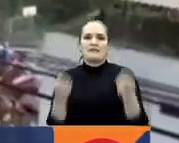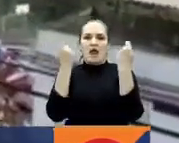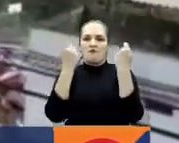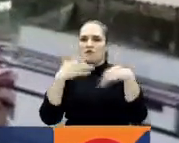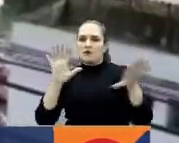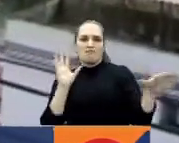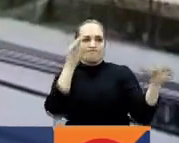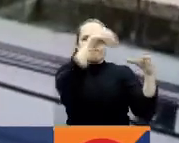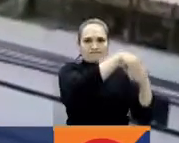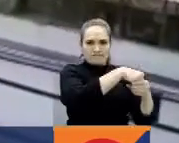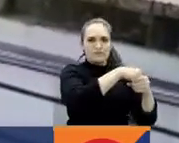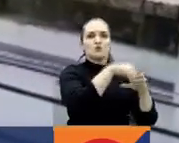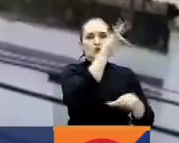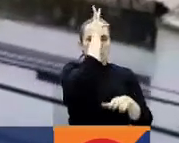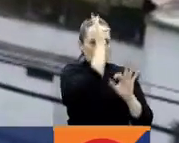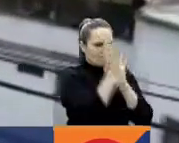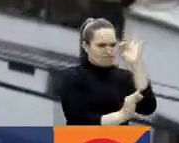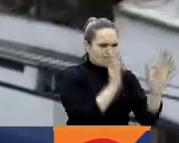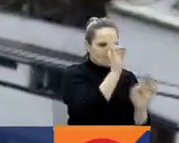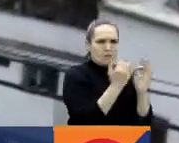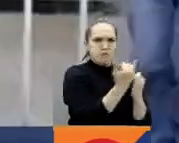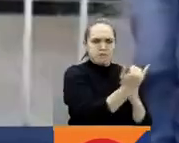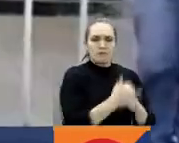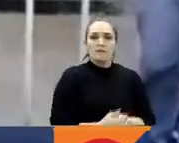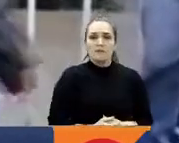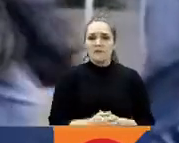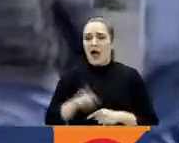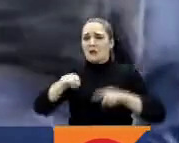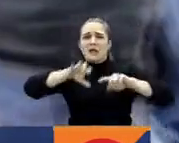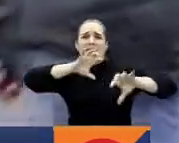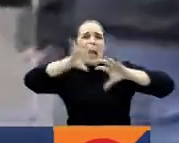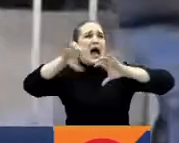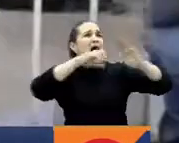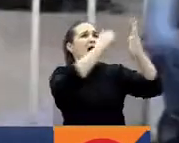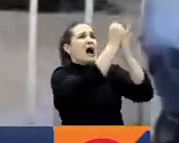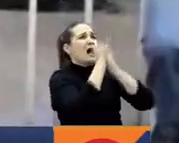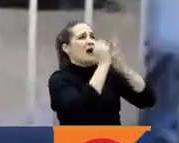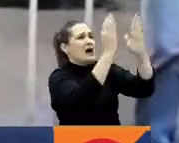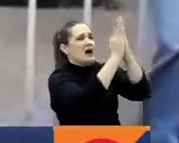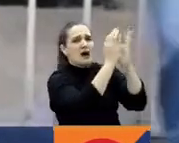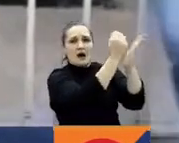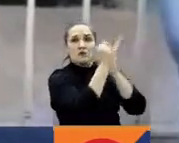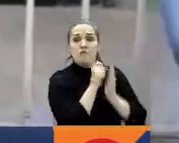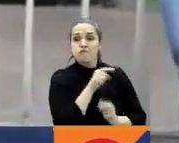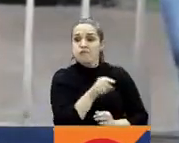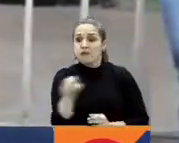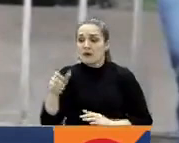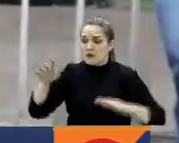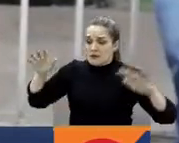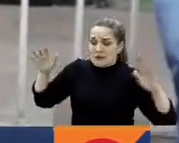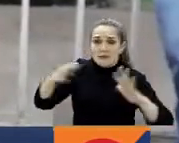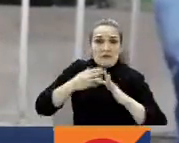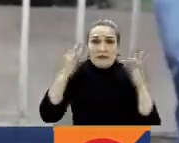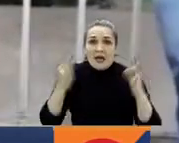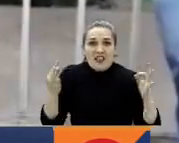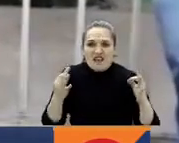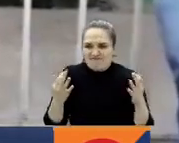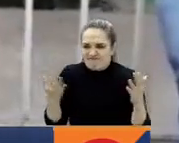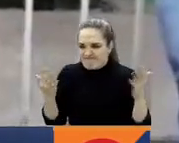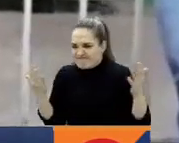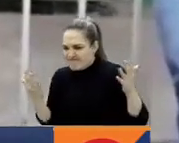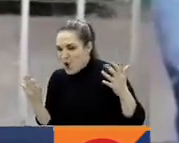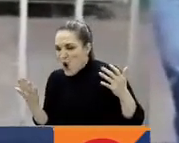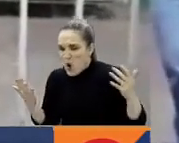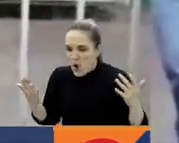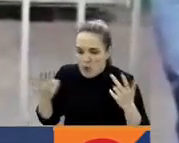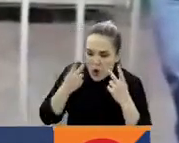ellas trasladadas a centros asistenciales. Gritaban que auxilio, que por favor les ayudaran, pero pues la verdad no veíamos